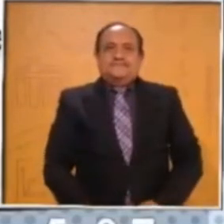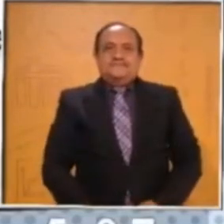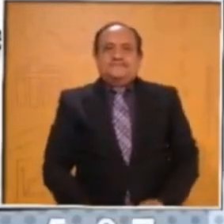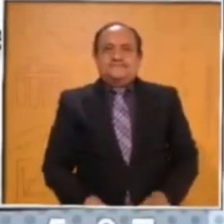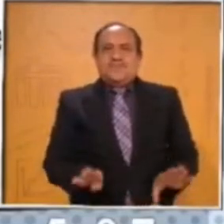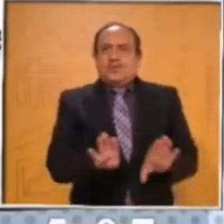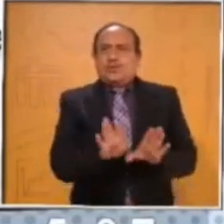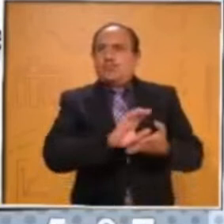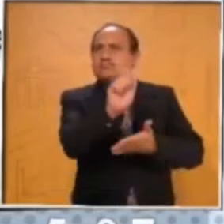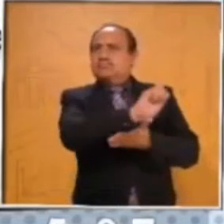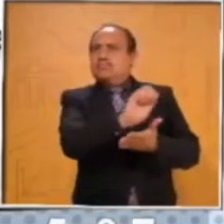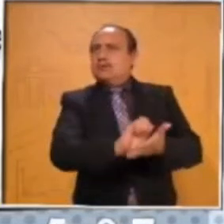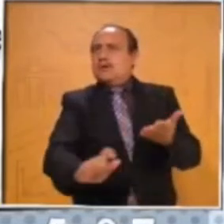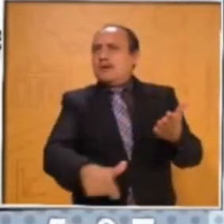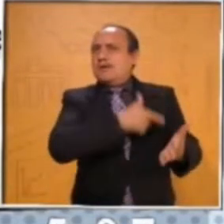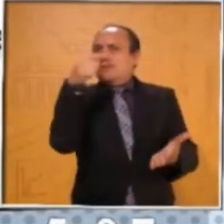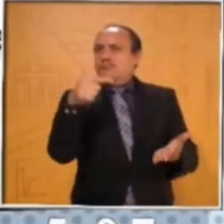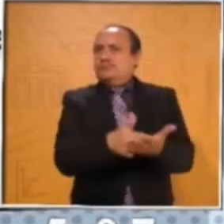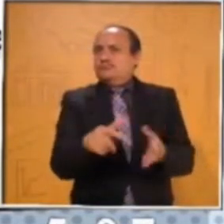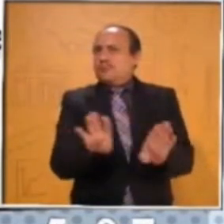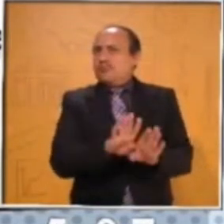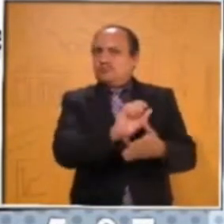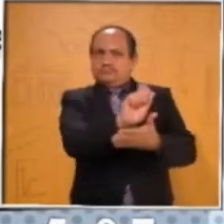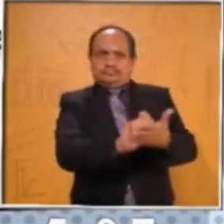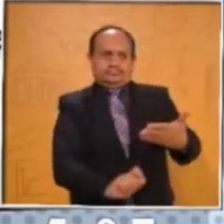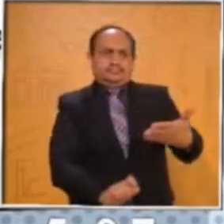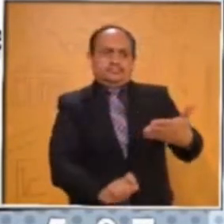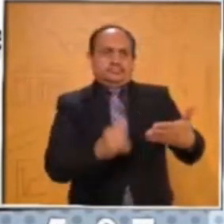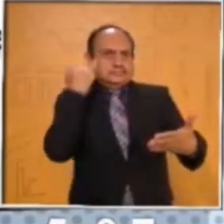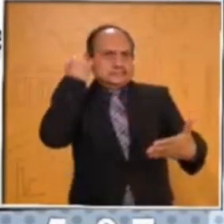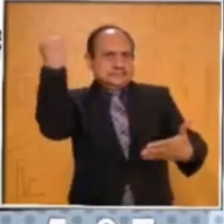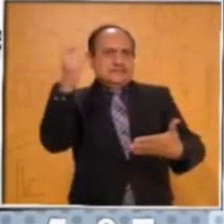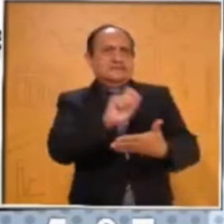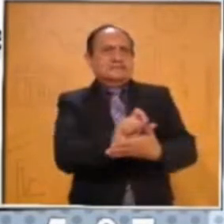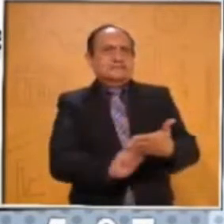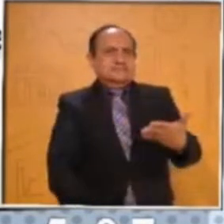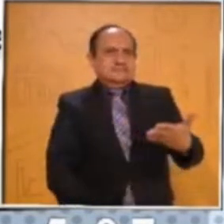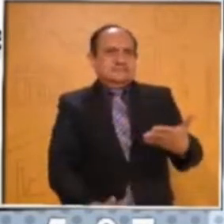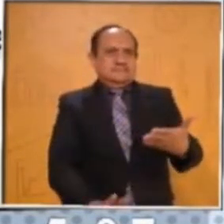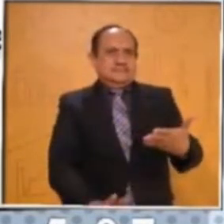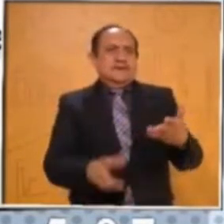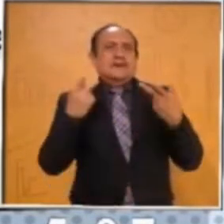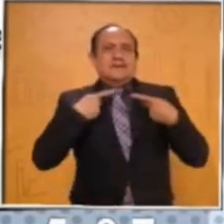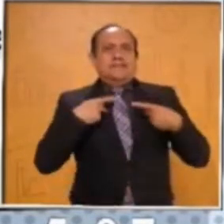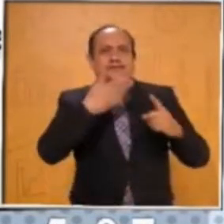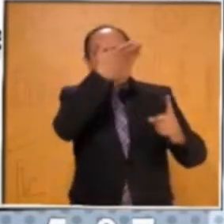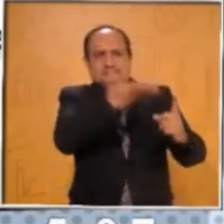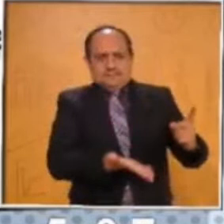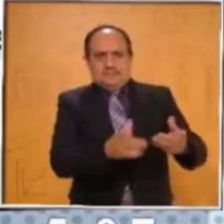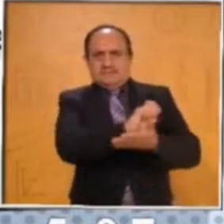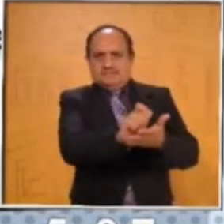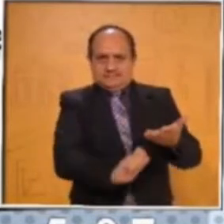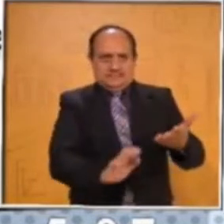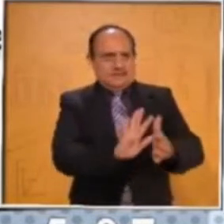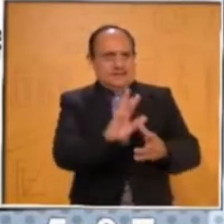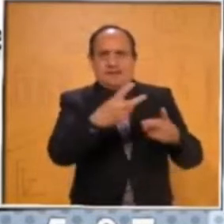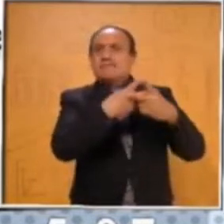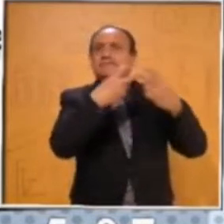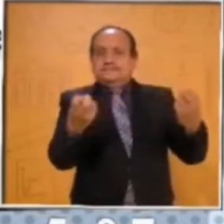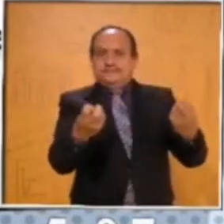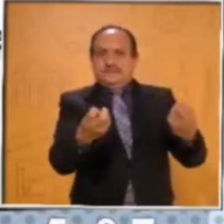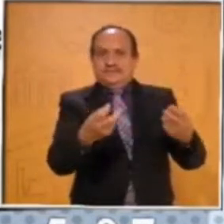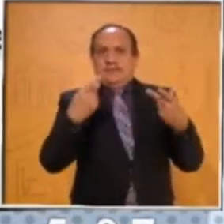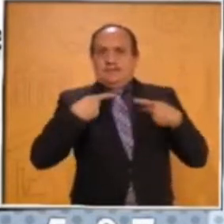¿Cómo se describe un lugar, muchachos? Ya tenemos los adjetivos para describir a las personas físicamente y los adjetivos para describir a